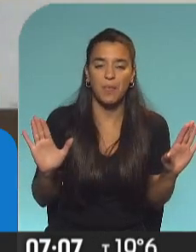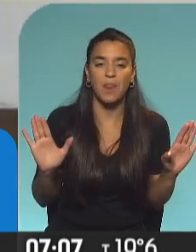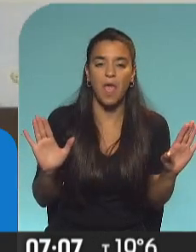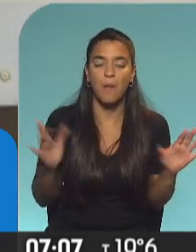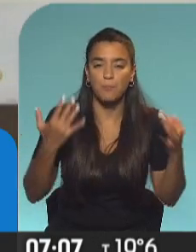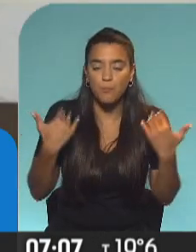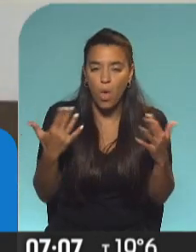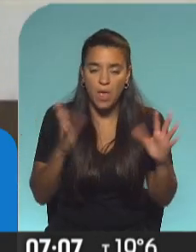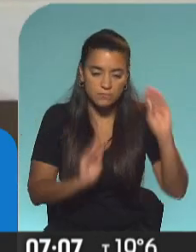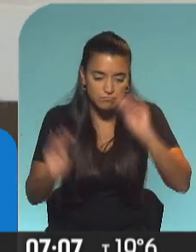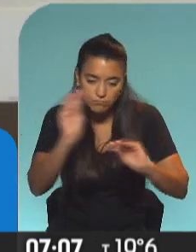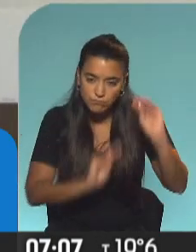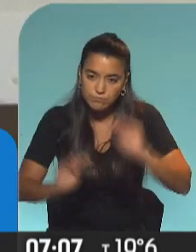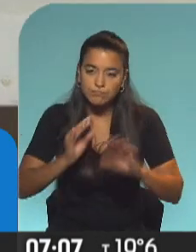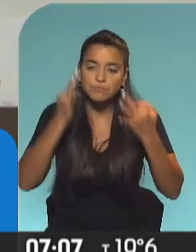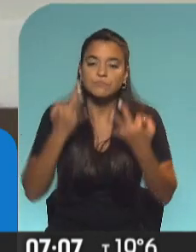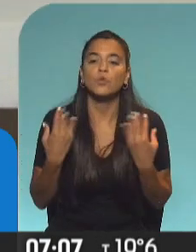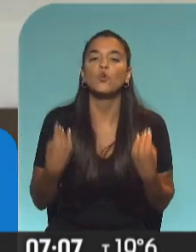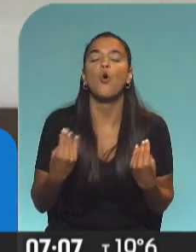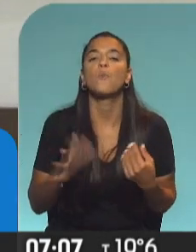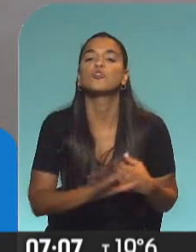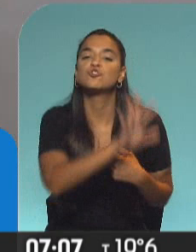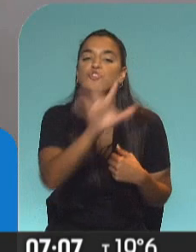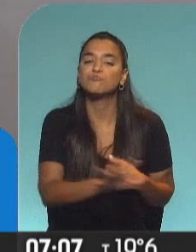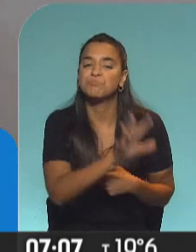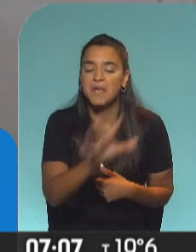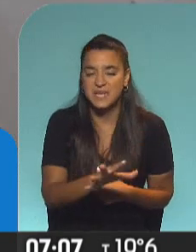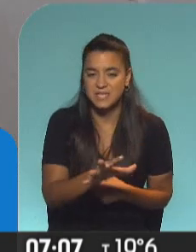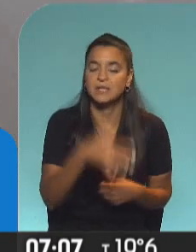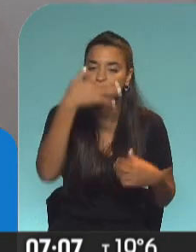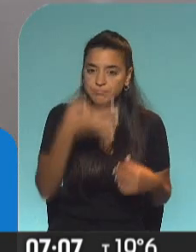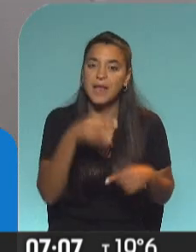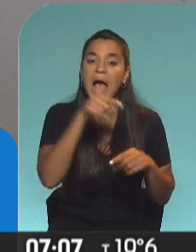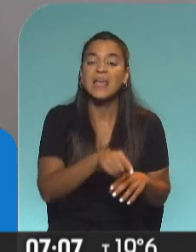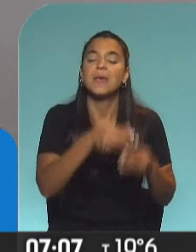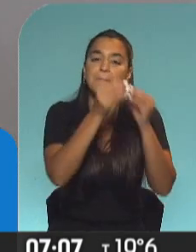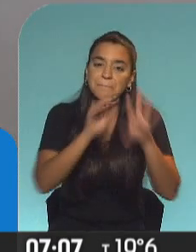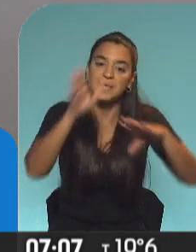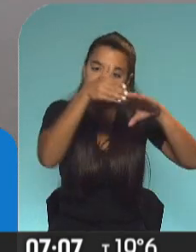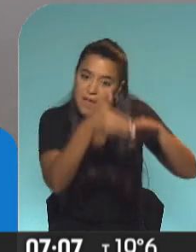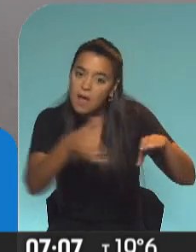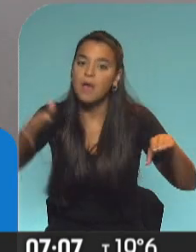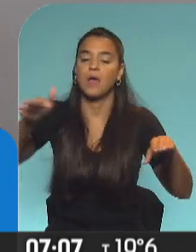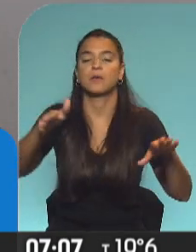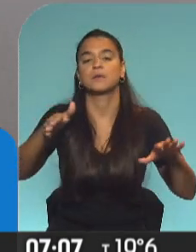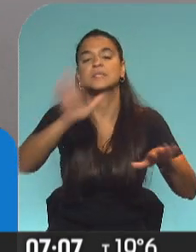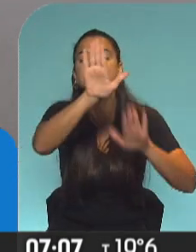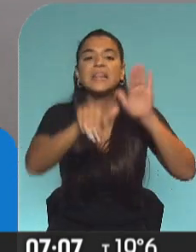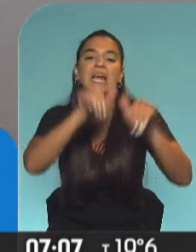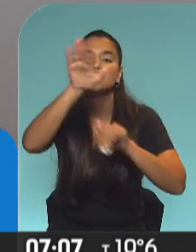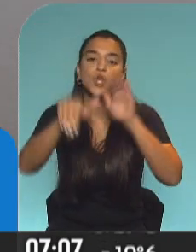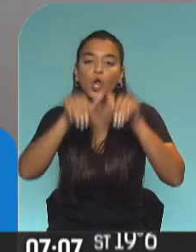de configurar el estado de sospecha suficiente para comenzar con las